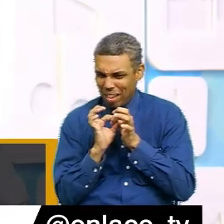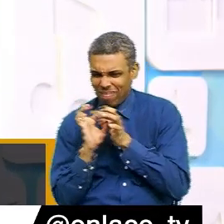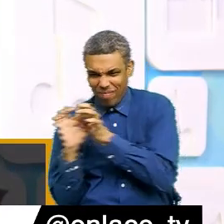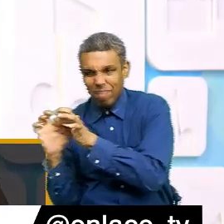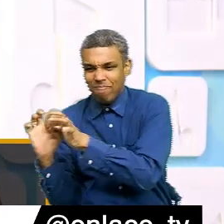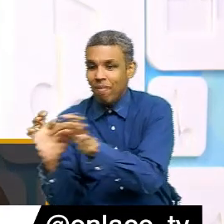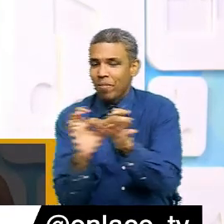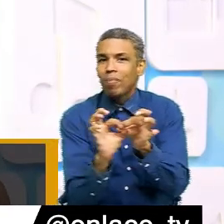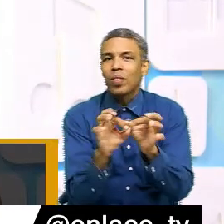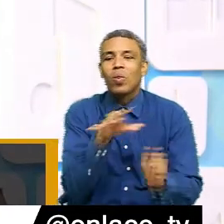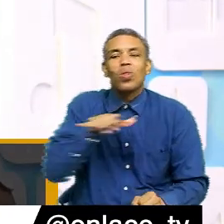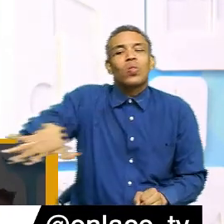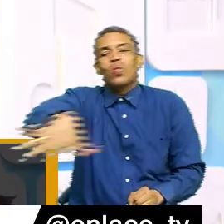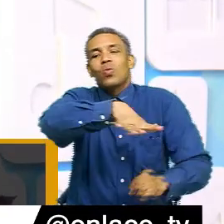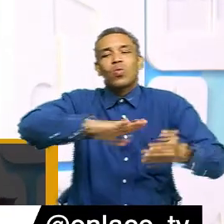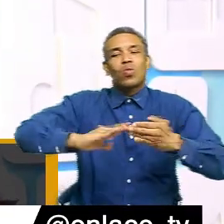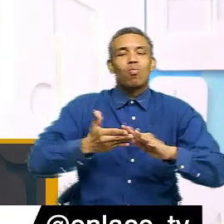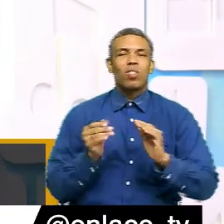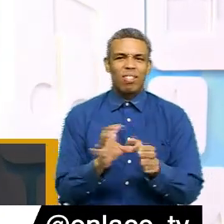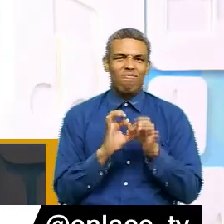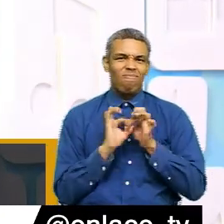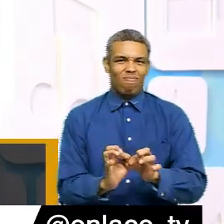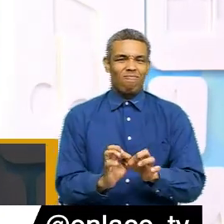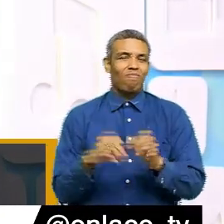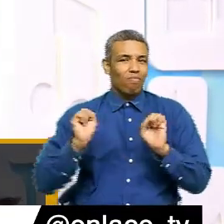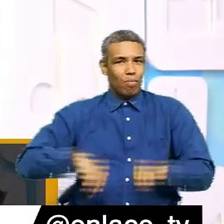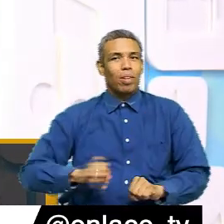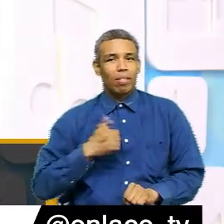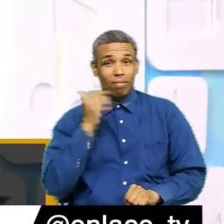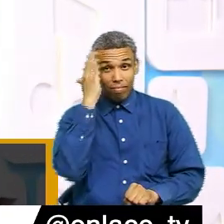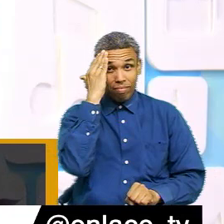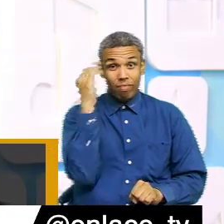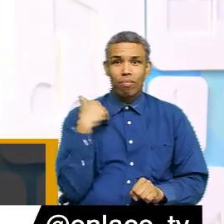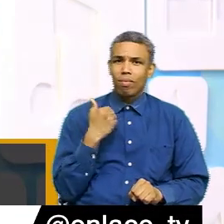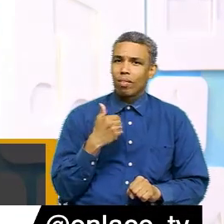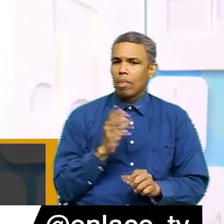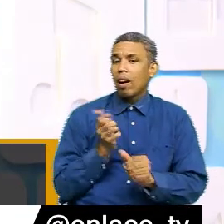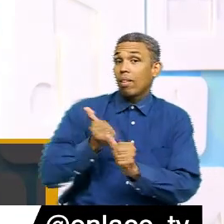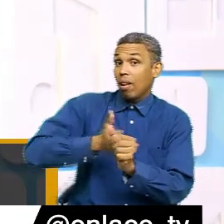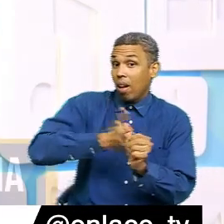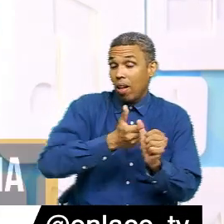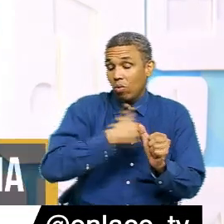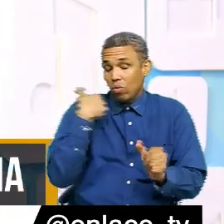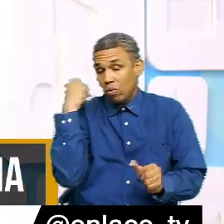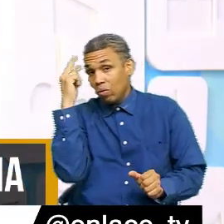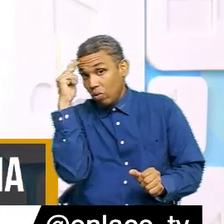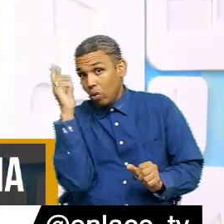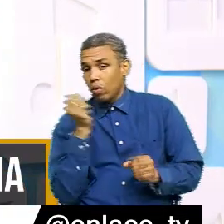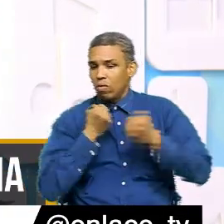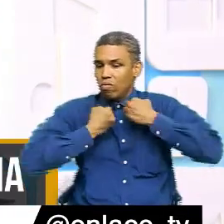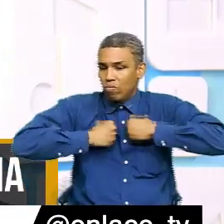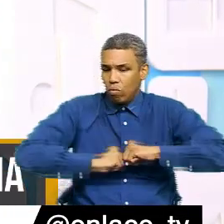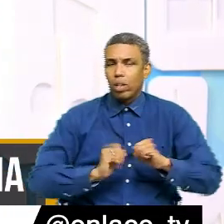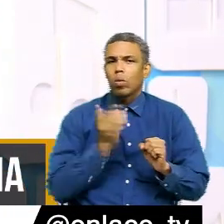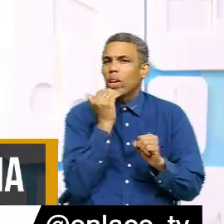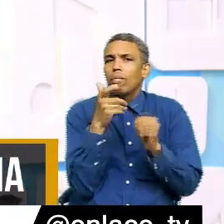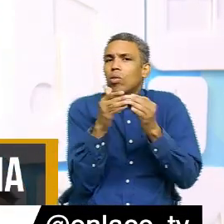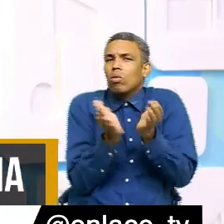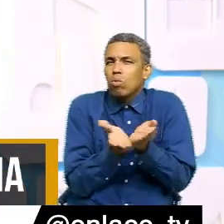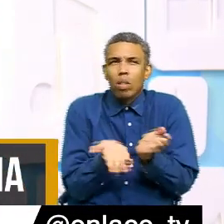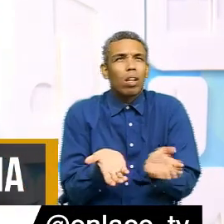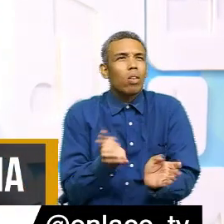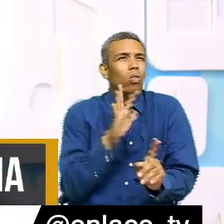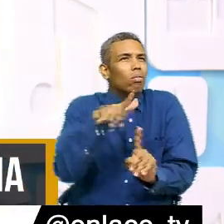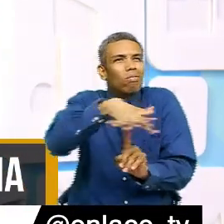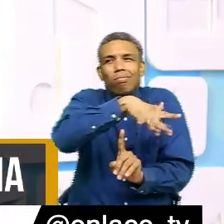muy importante que trabajemos desde todos los frentes. Nosotros desde la fe, pero cada uno en la institución, en el colegio, en la alcaldía,